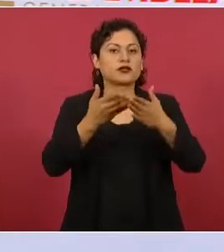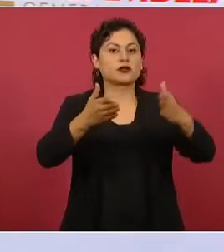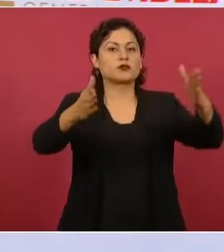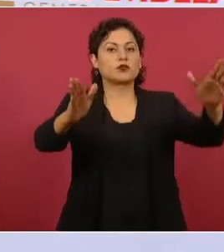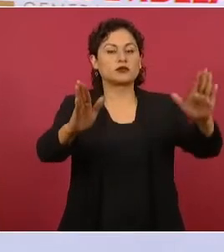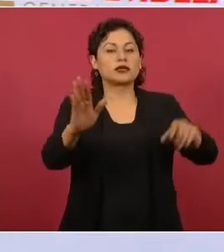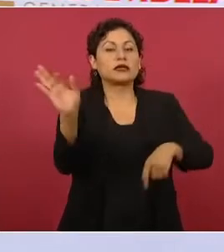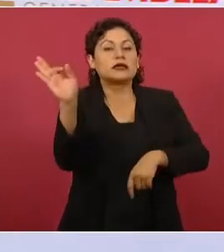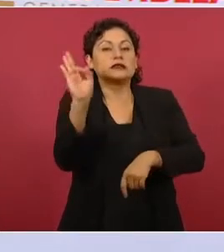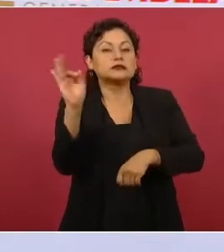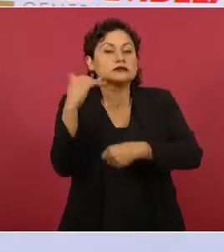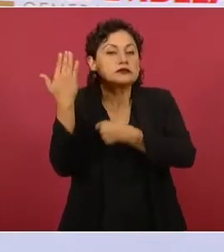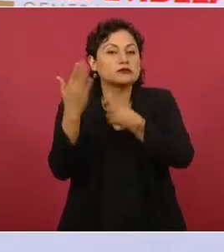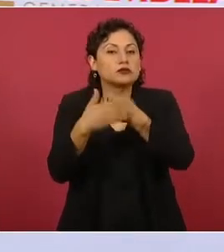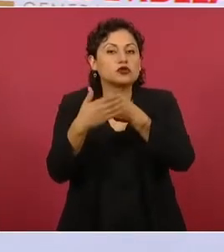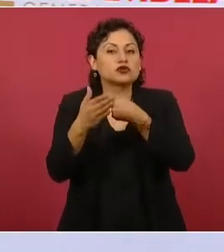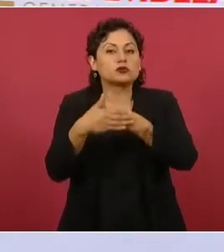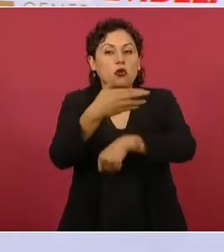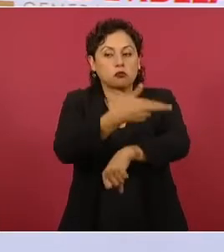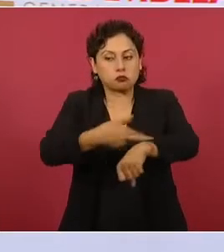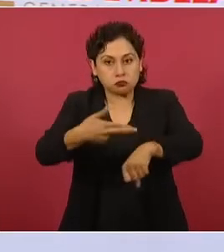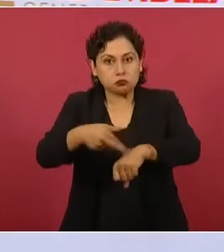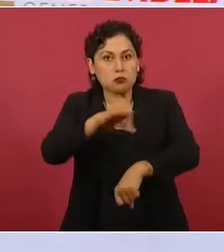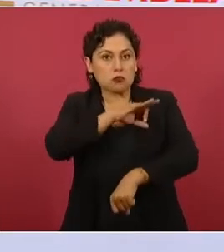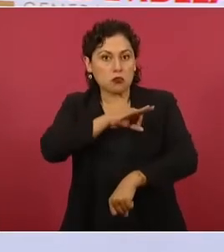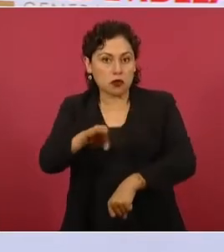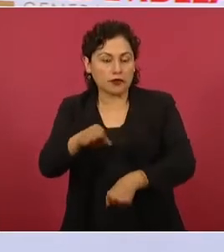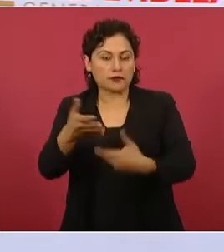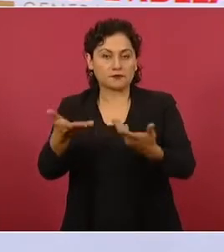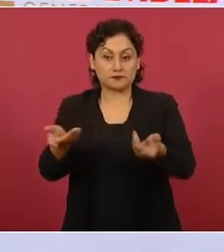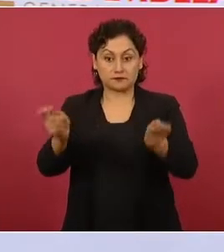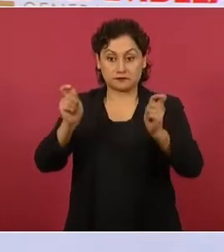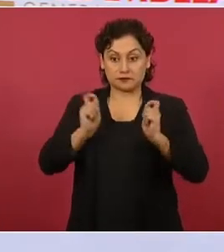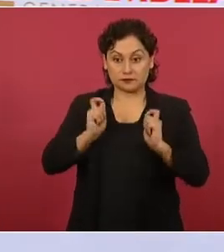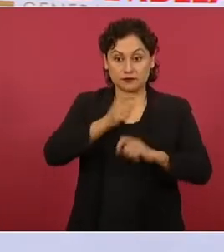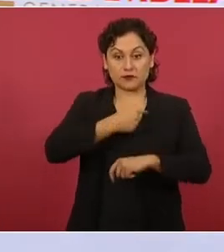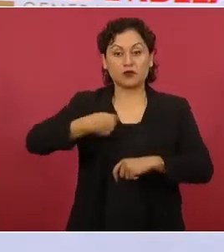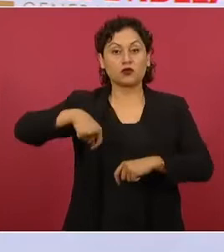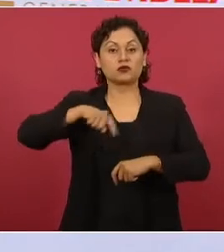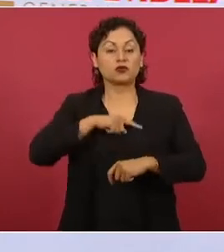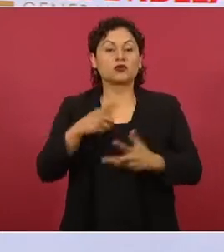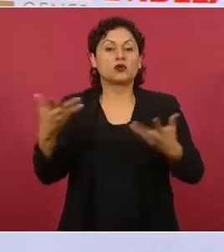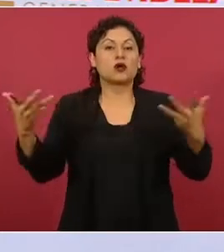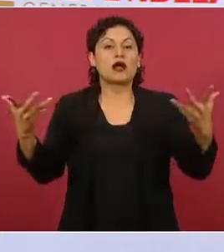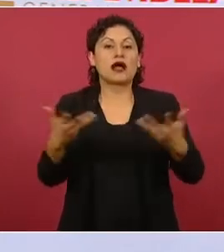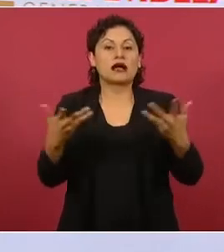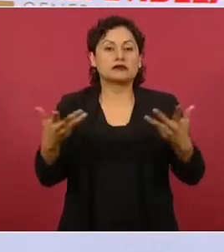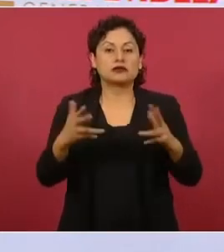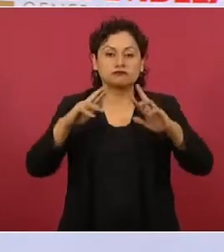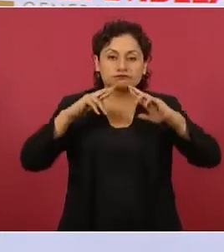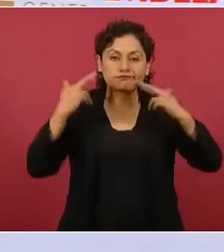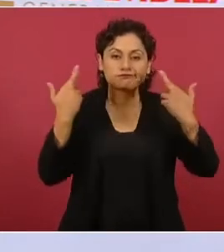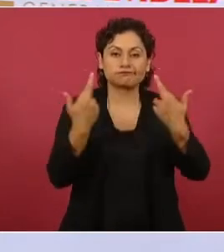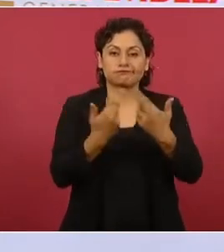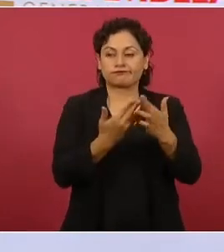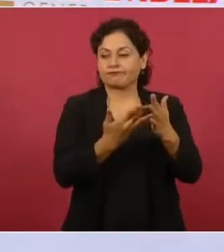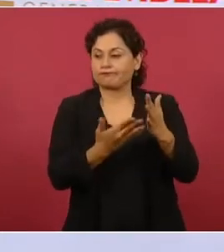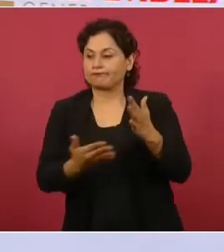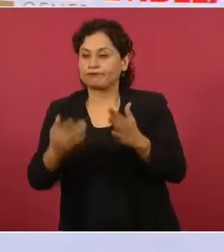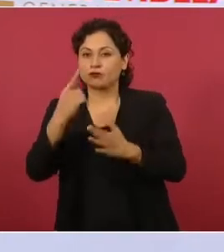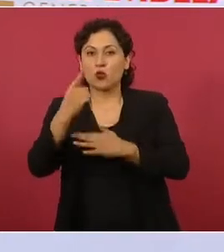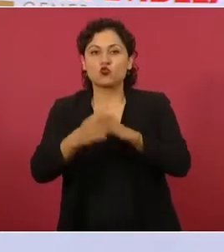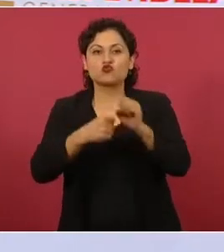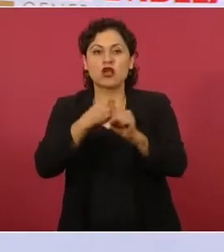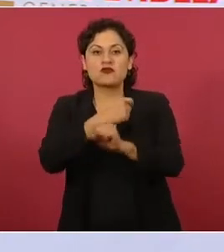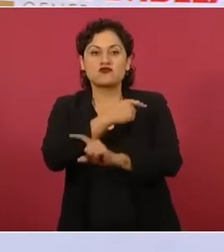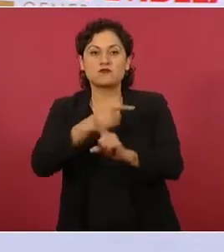impulsaran. Nos dimos a la tarea a conformar no más de 110 sesiones de trabajo en un año y medio. Era